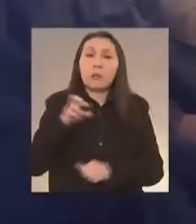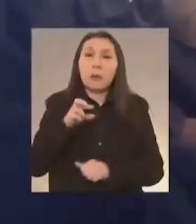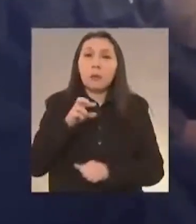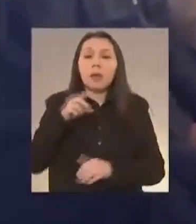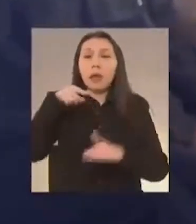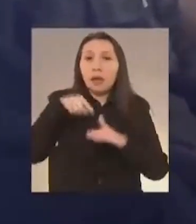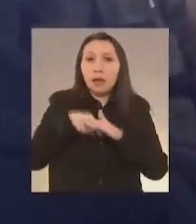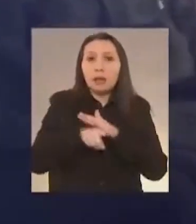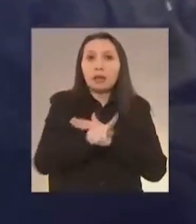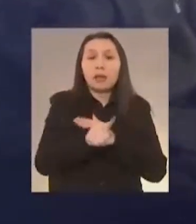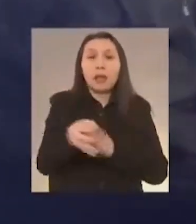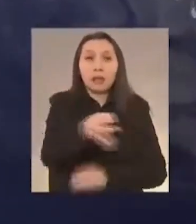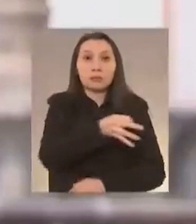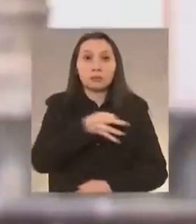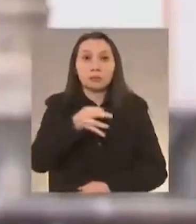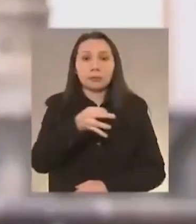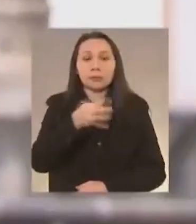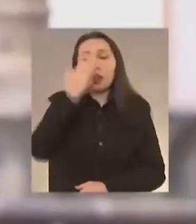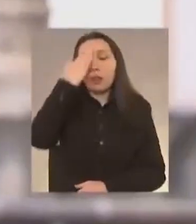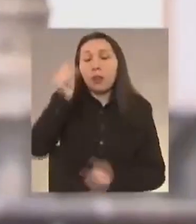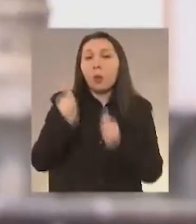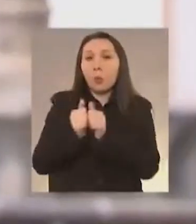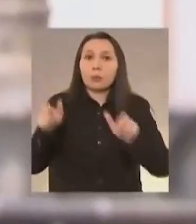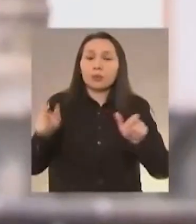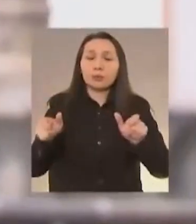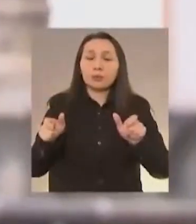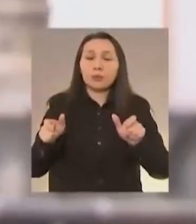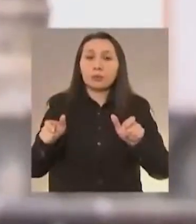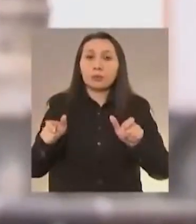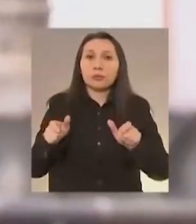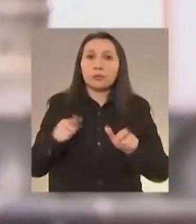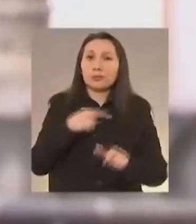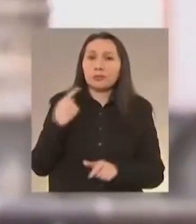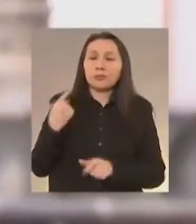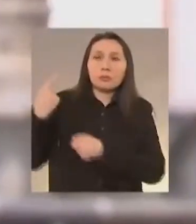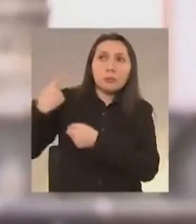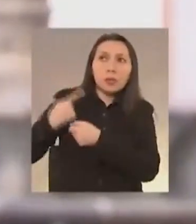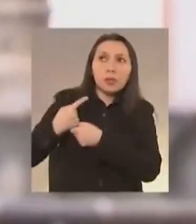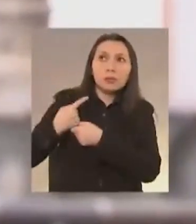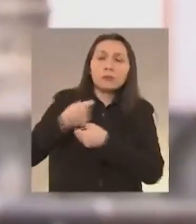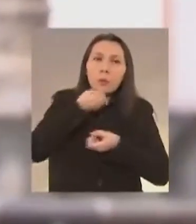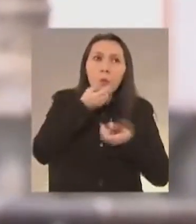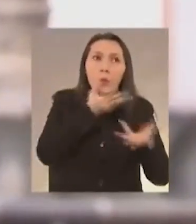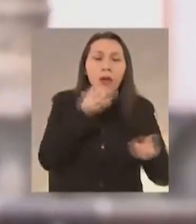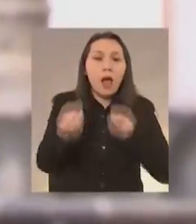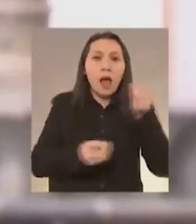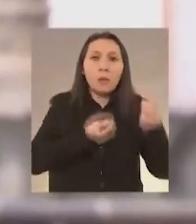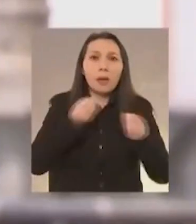al Palacio ese día junto a otras personas. Teníamos un mandato que contar lo que pasó